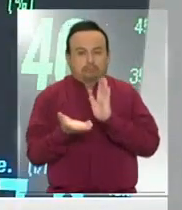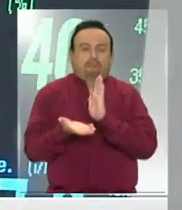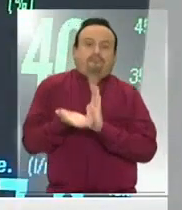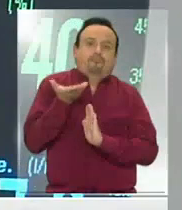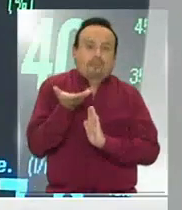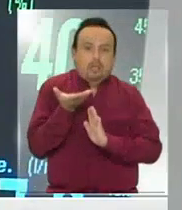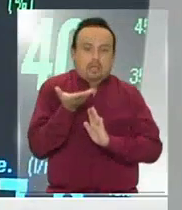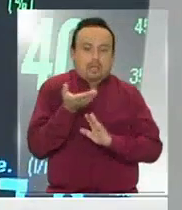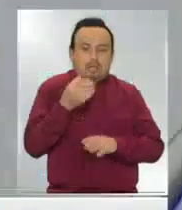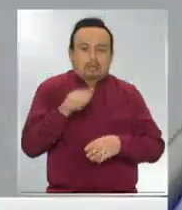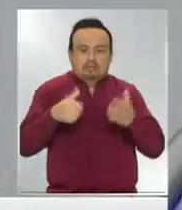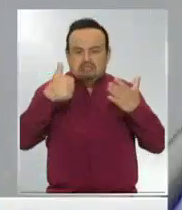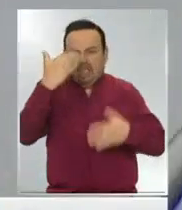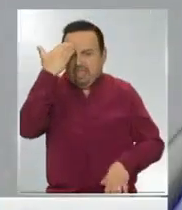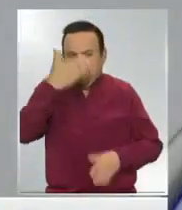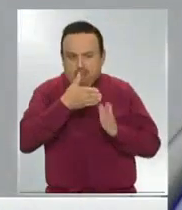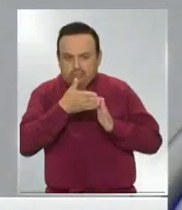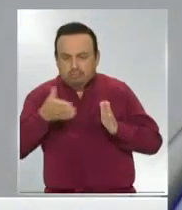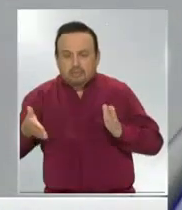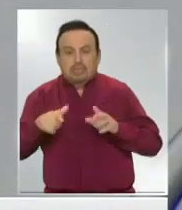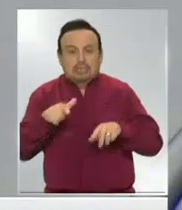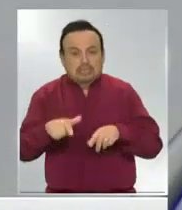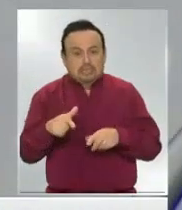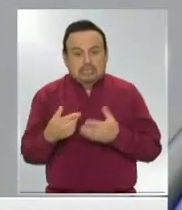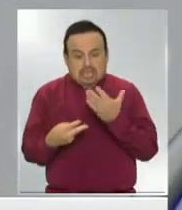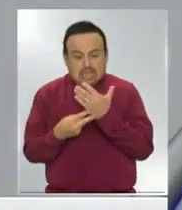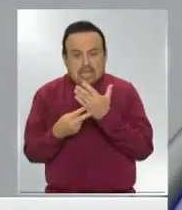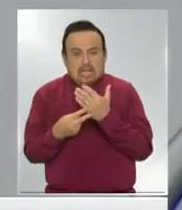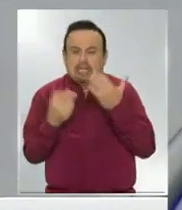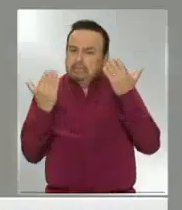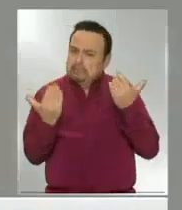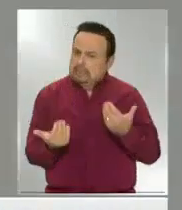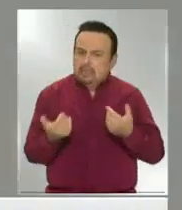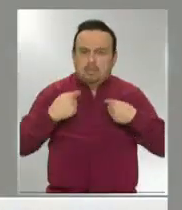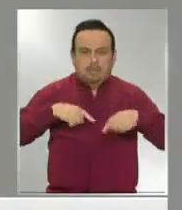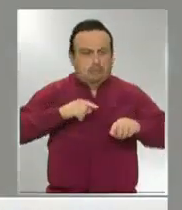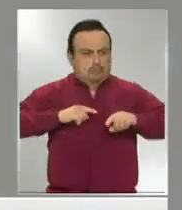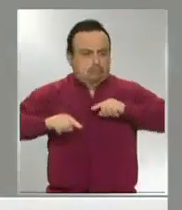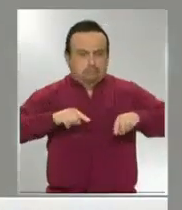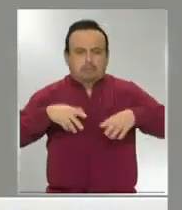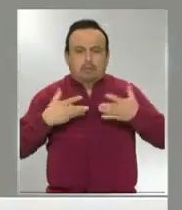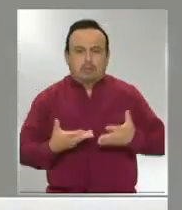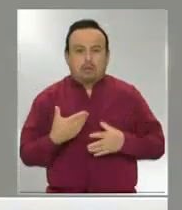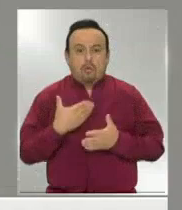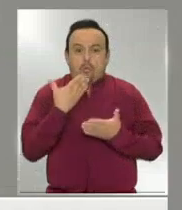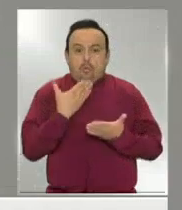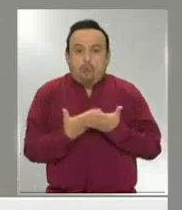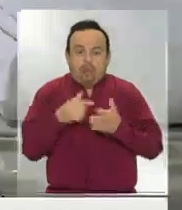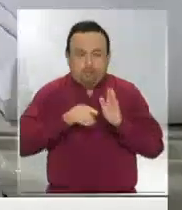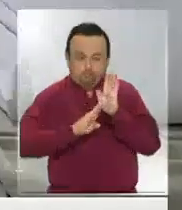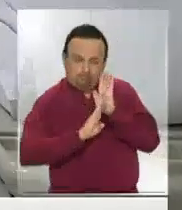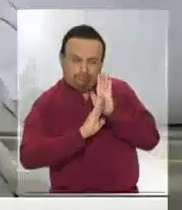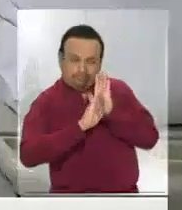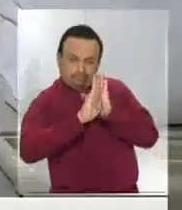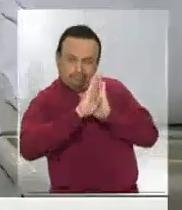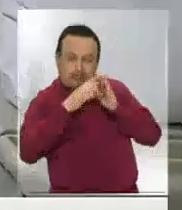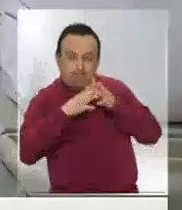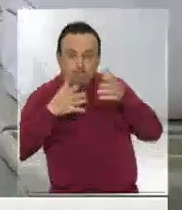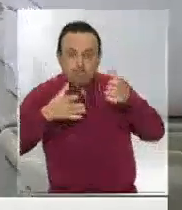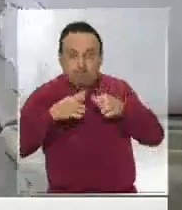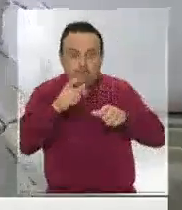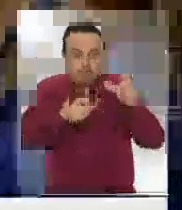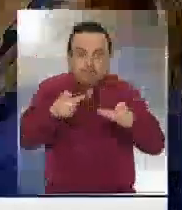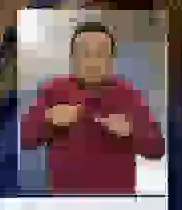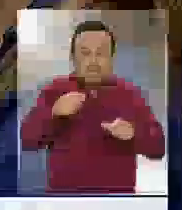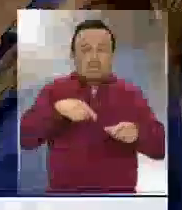deja en evidencia la necesidad de que este tipo de tecnología esté completamente operativa cuando el país se encuentra en el pic más alto de